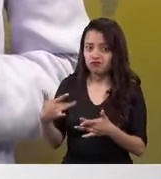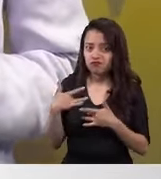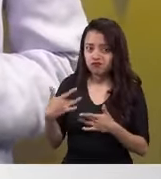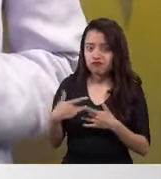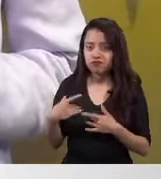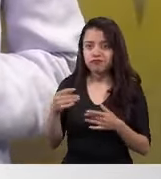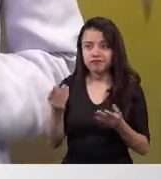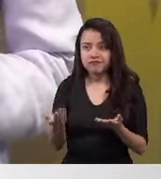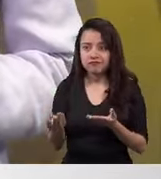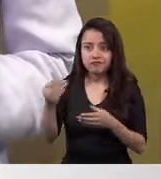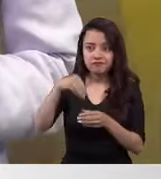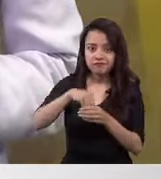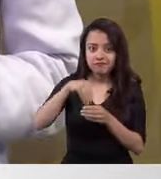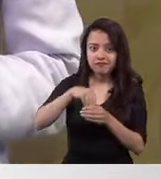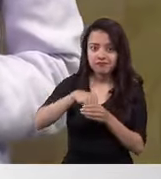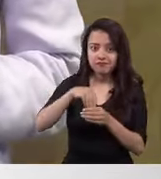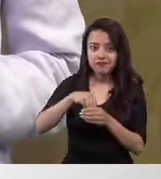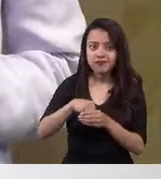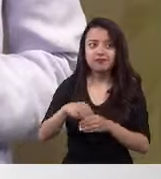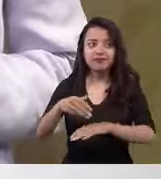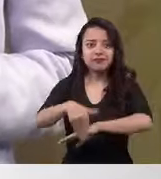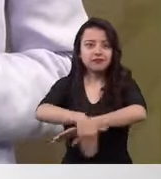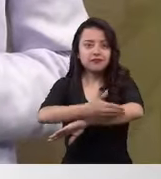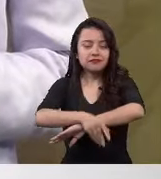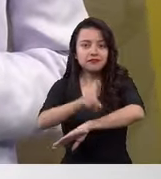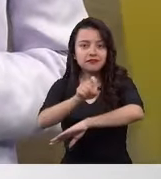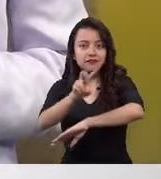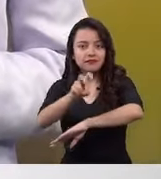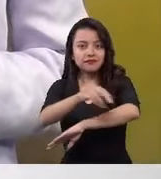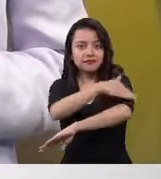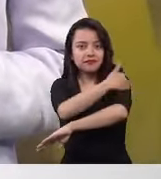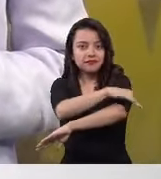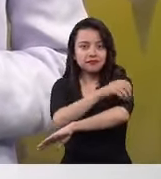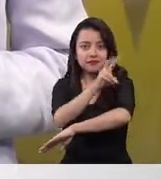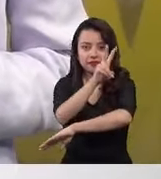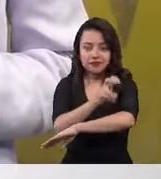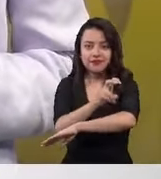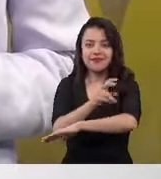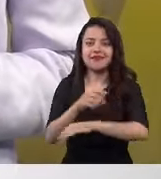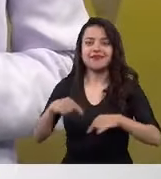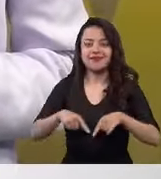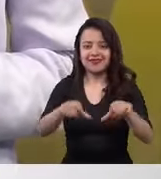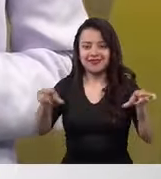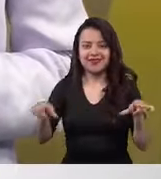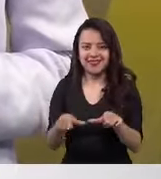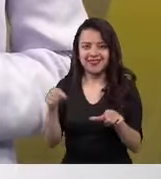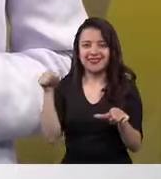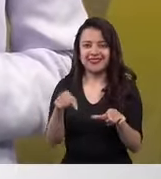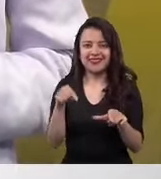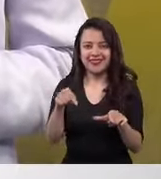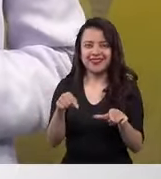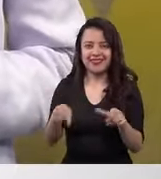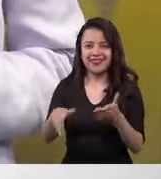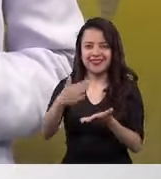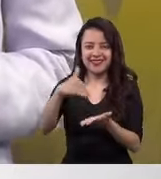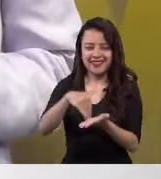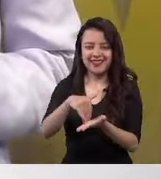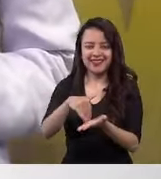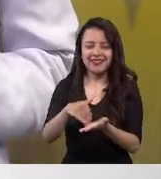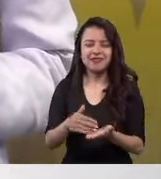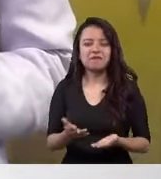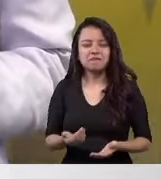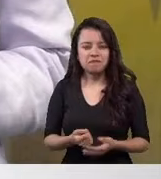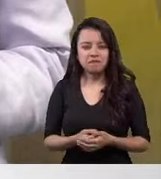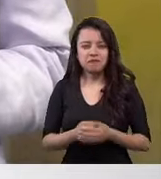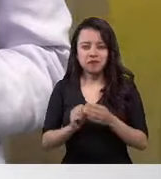lleguen ahí. Y eso es en la 67 con séptima, Caracol Radio, por si no saben cuál es la Plaza de Juan Diego Alvira. Ahí está Laura canjeando para que ustedes hagan su